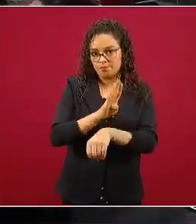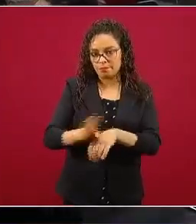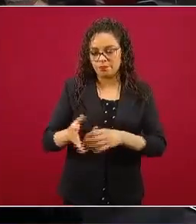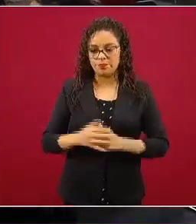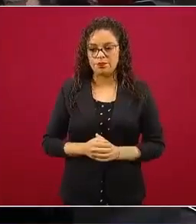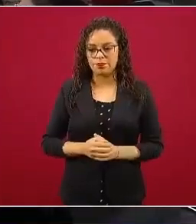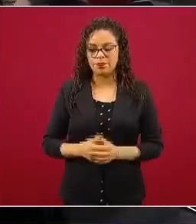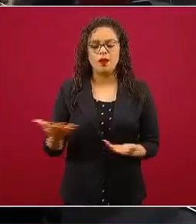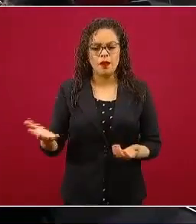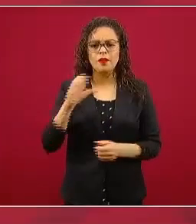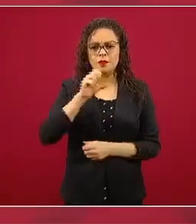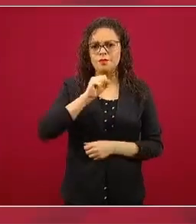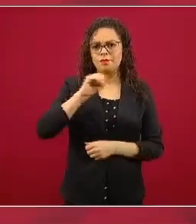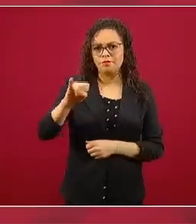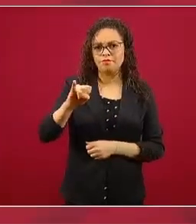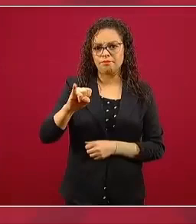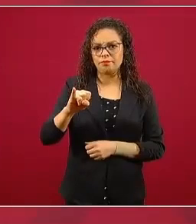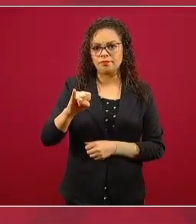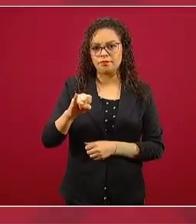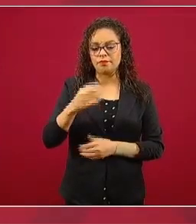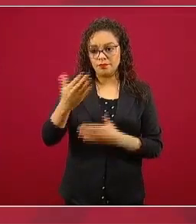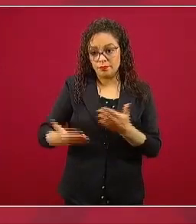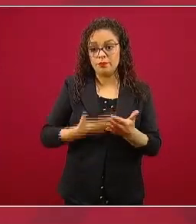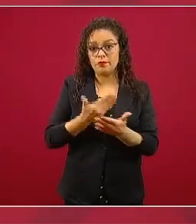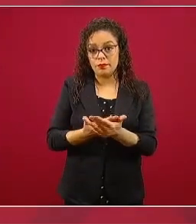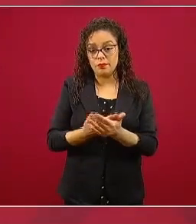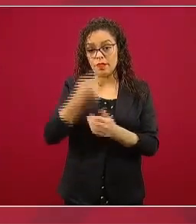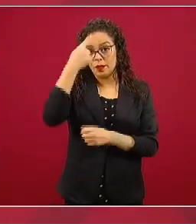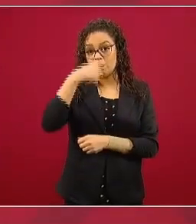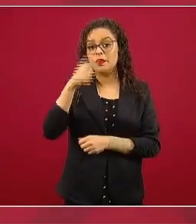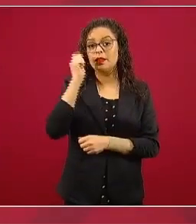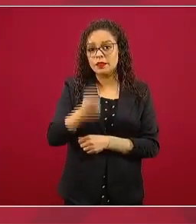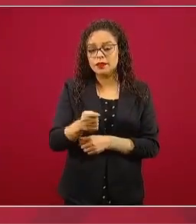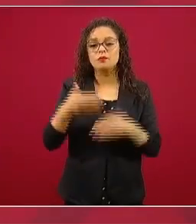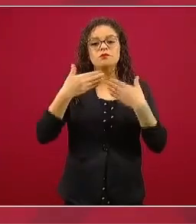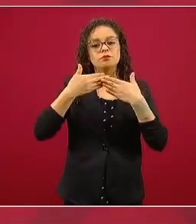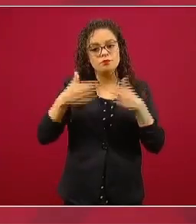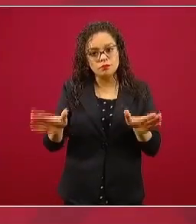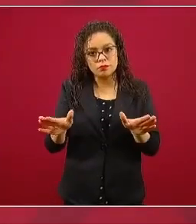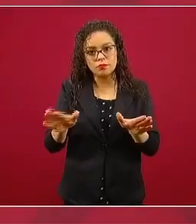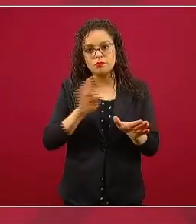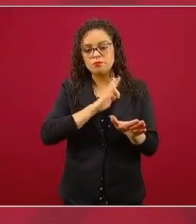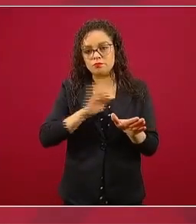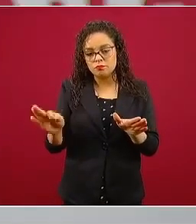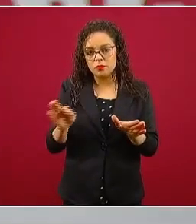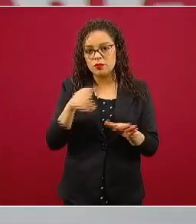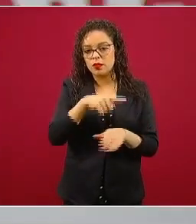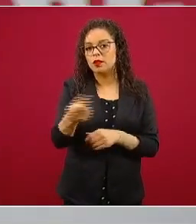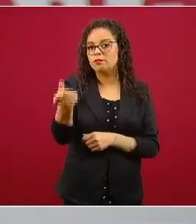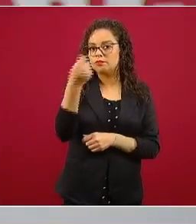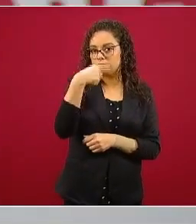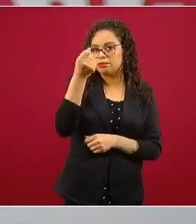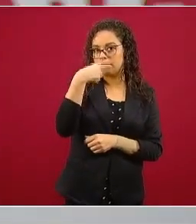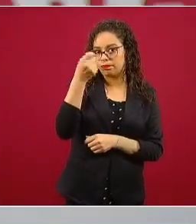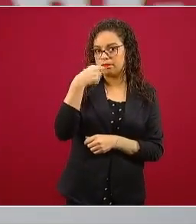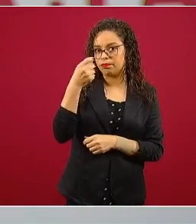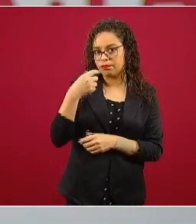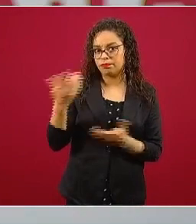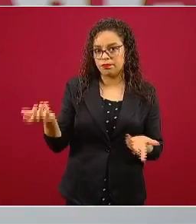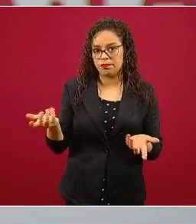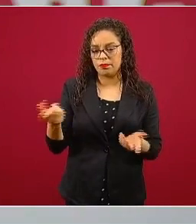planteó, desde luego, acceso a medicamentos. En este momento, frente a la pandemia, se